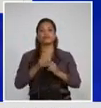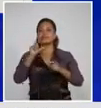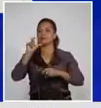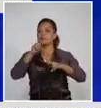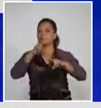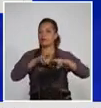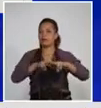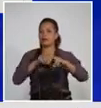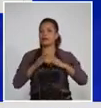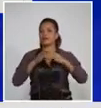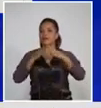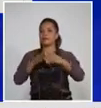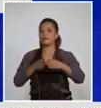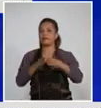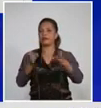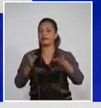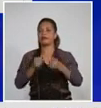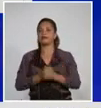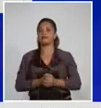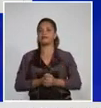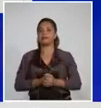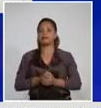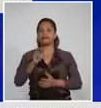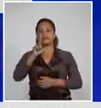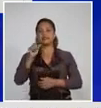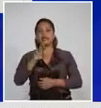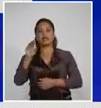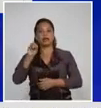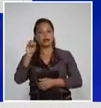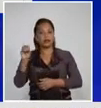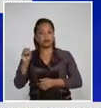Miguel del Padrón, Cerro,